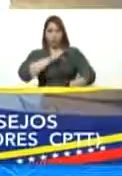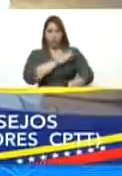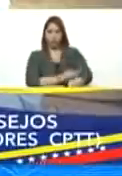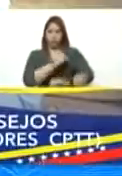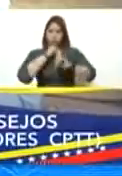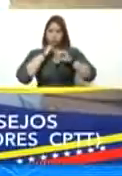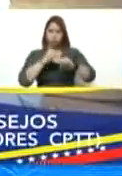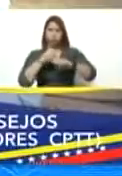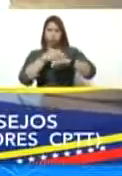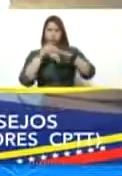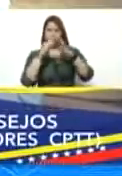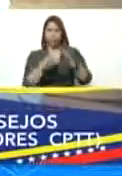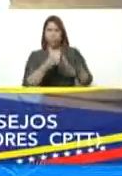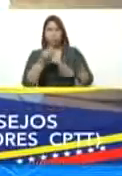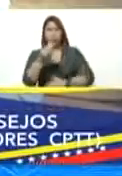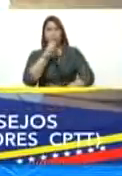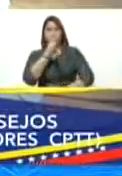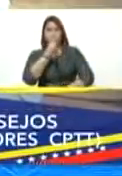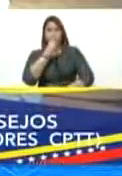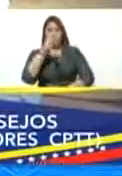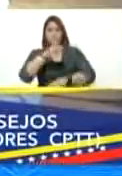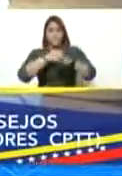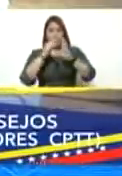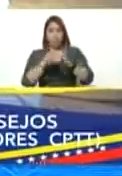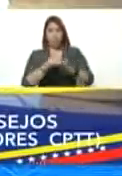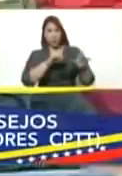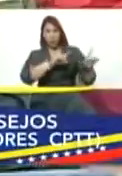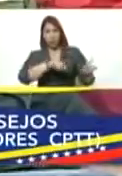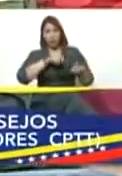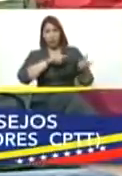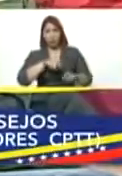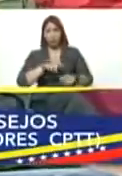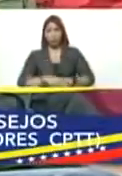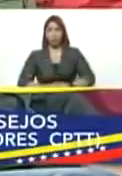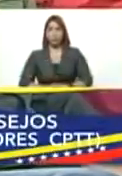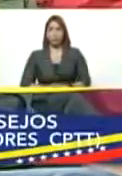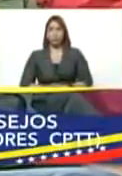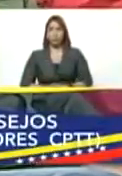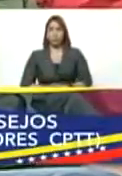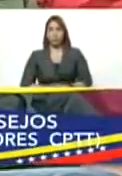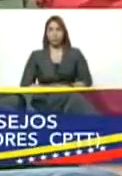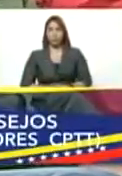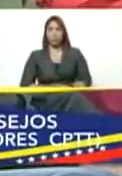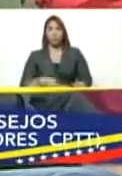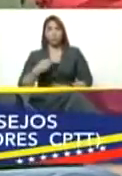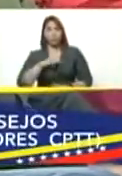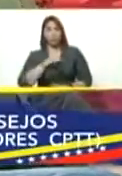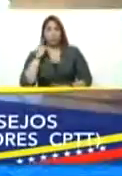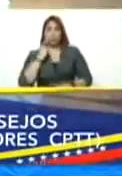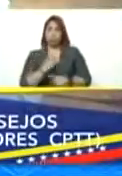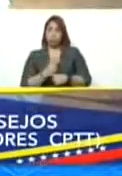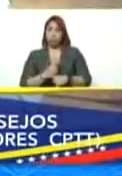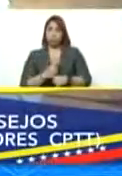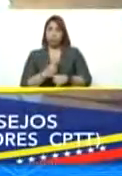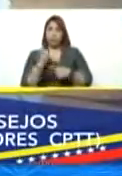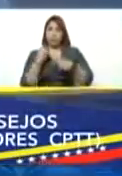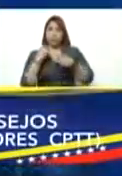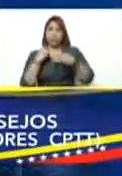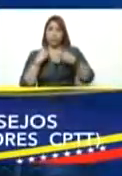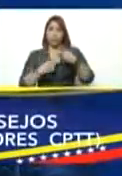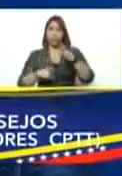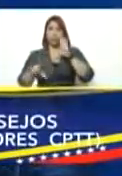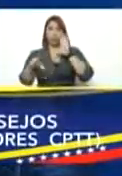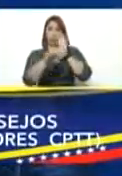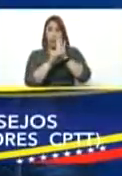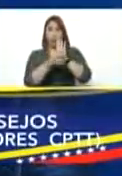para el ministro de Alimentación, para el ministro de Agricultura. Nosotros tenemos los instrumentos legales